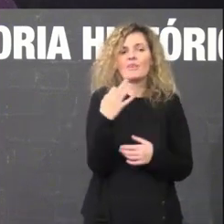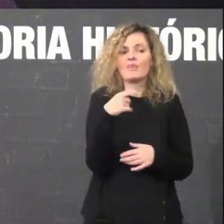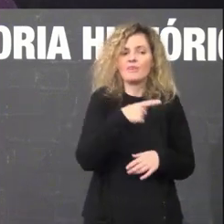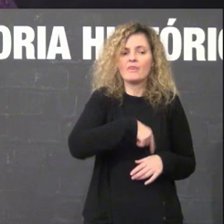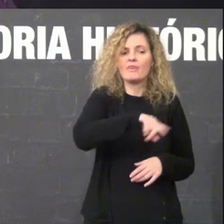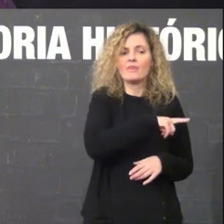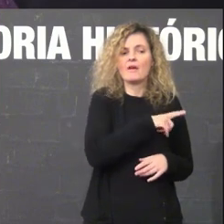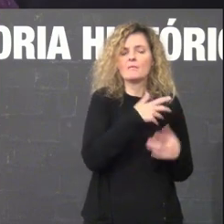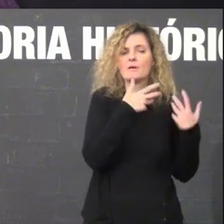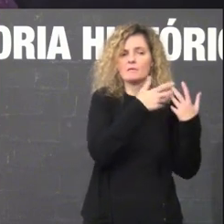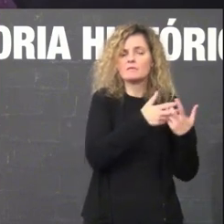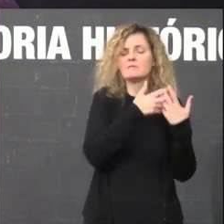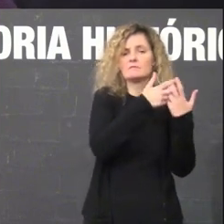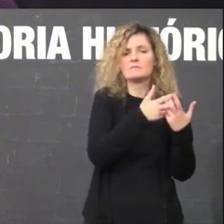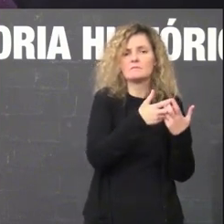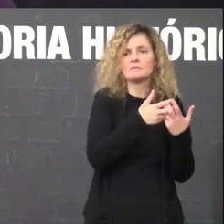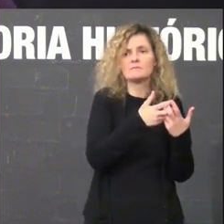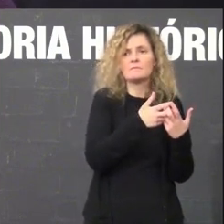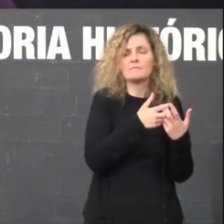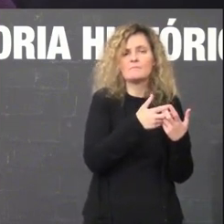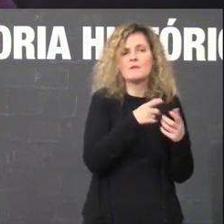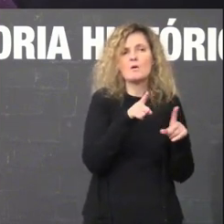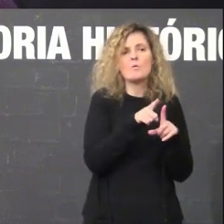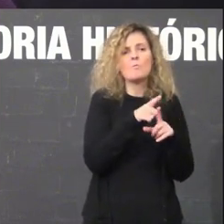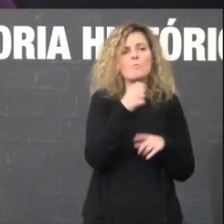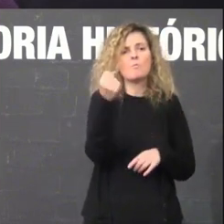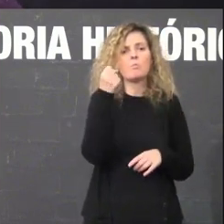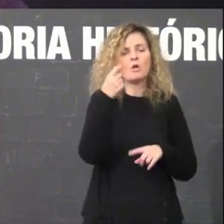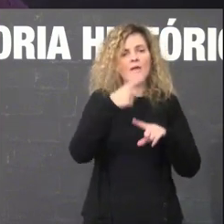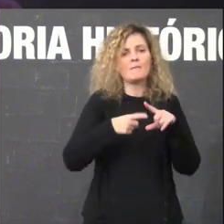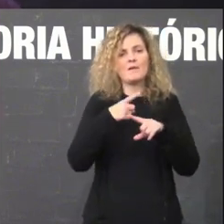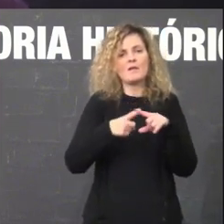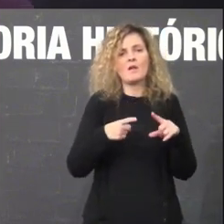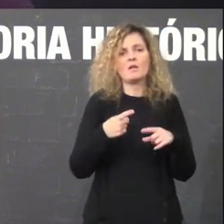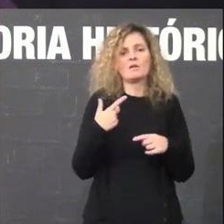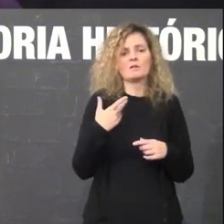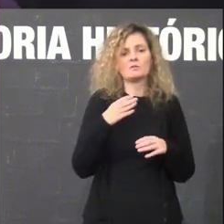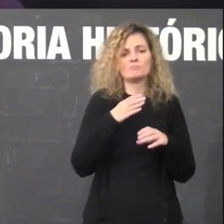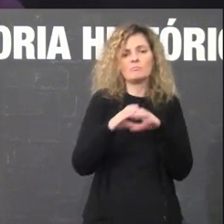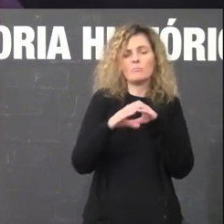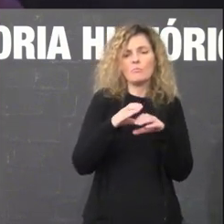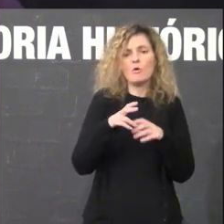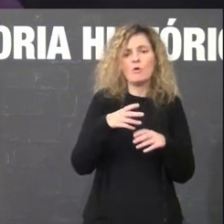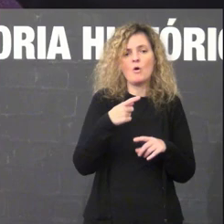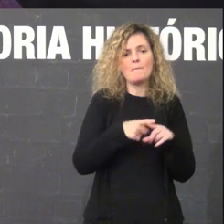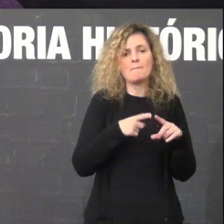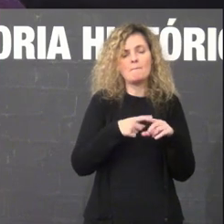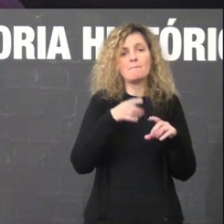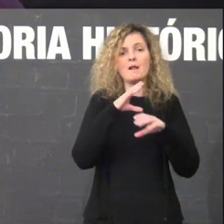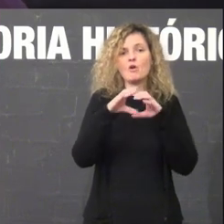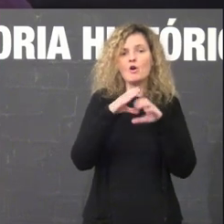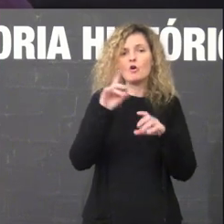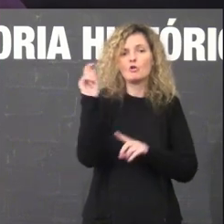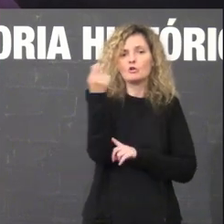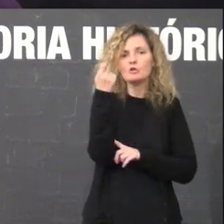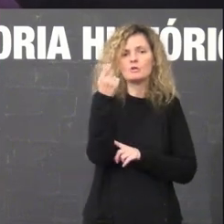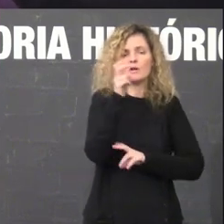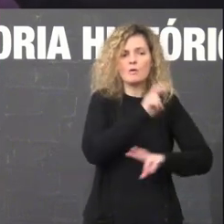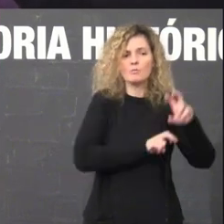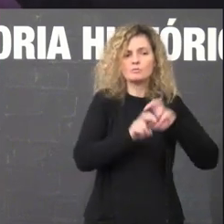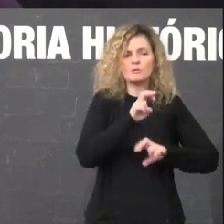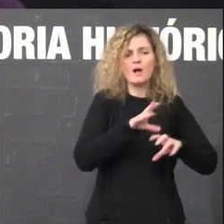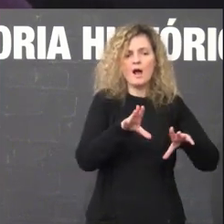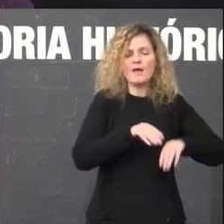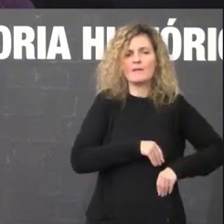disputar tiene que disputar el poder mediático y tiene que conseguir tener medios de comunicación y tienen que no